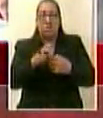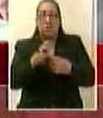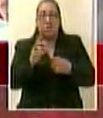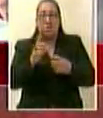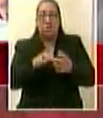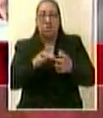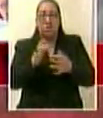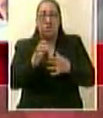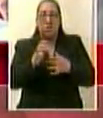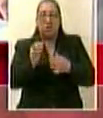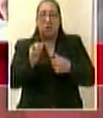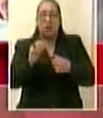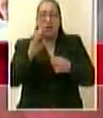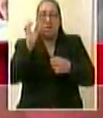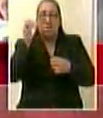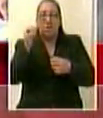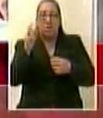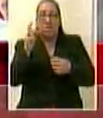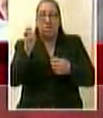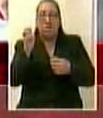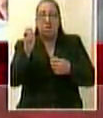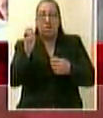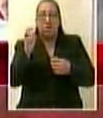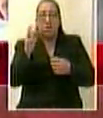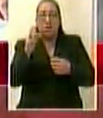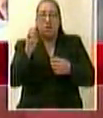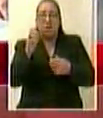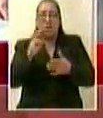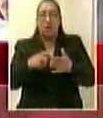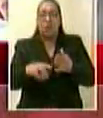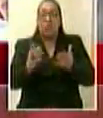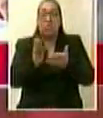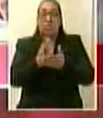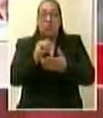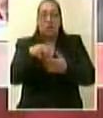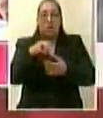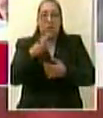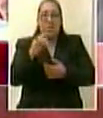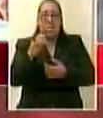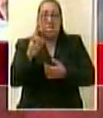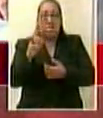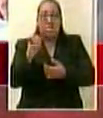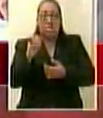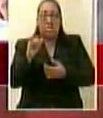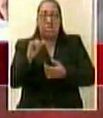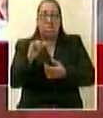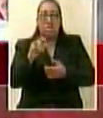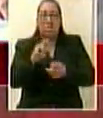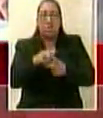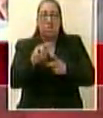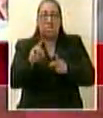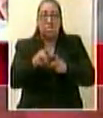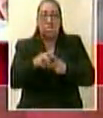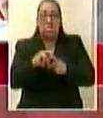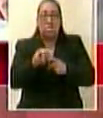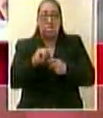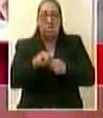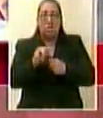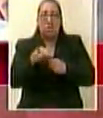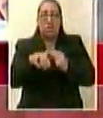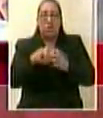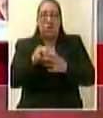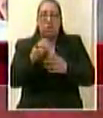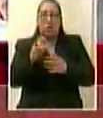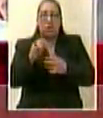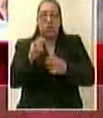Jesús a la creación del Real Colegio de San Bernardo y de igual forma el Colegio San Francisco